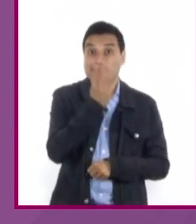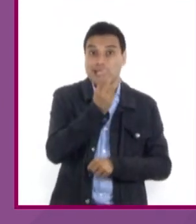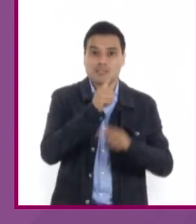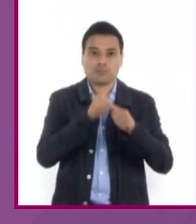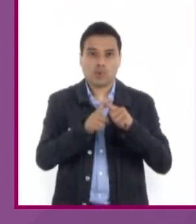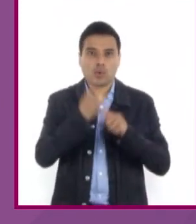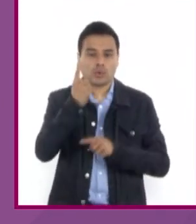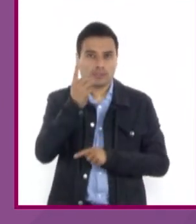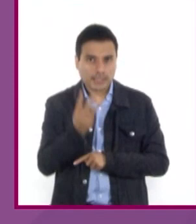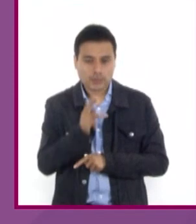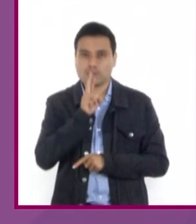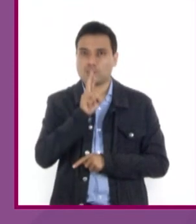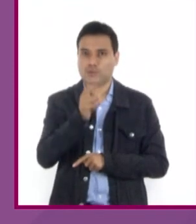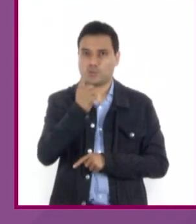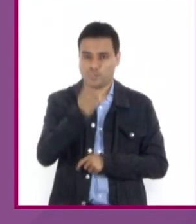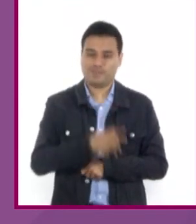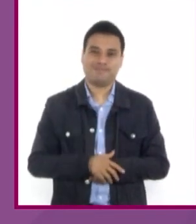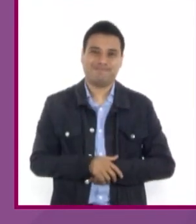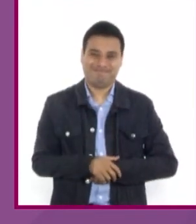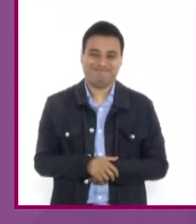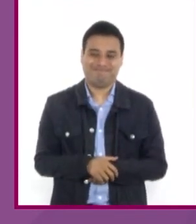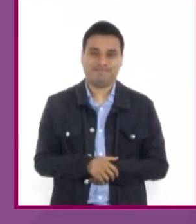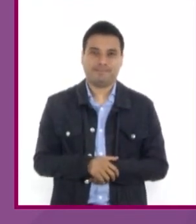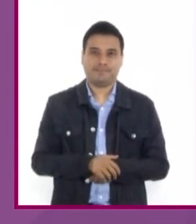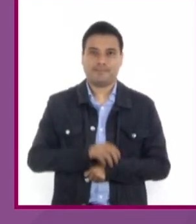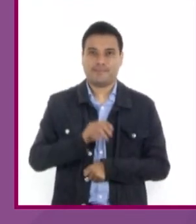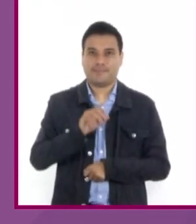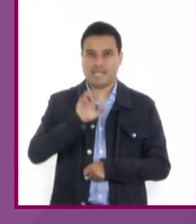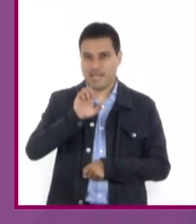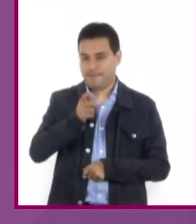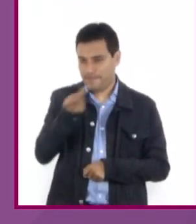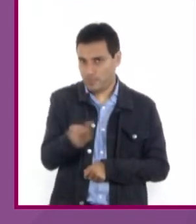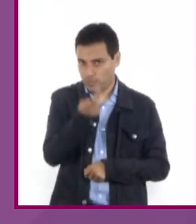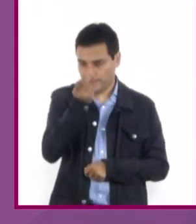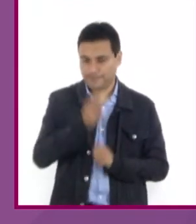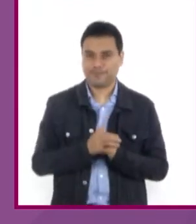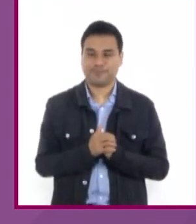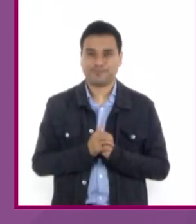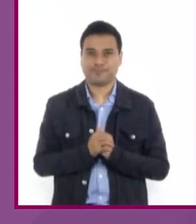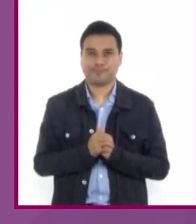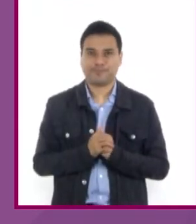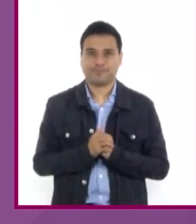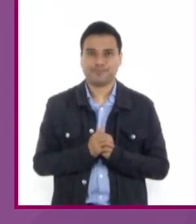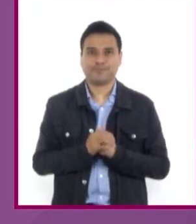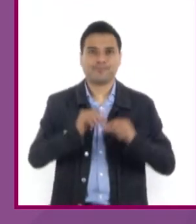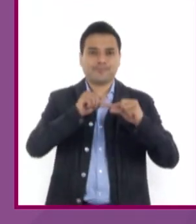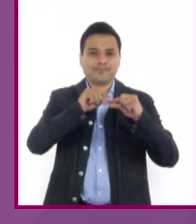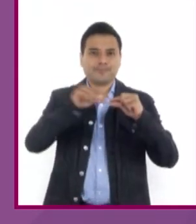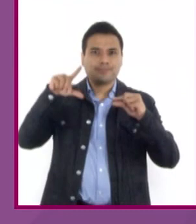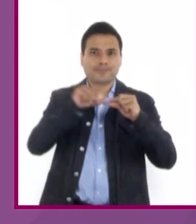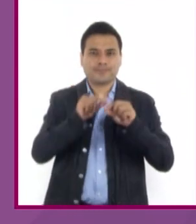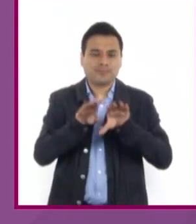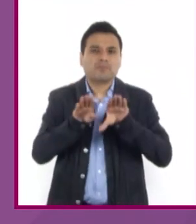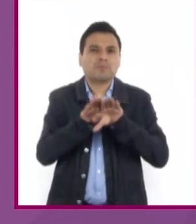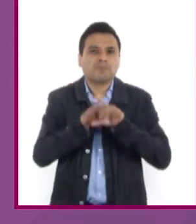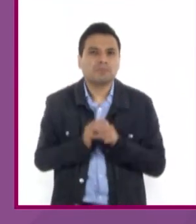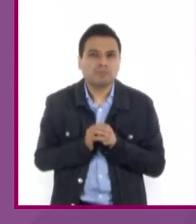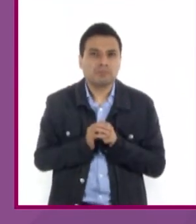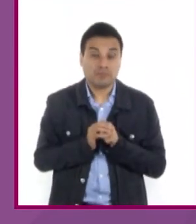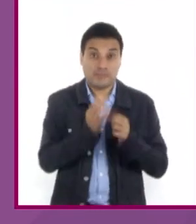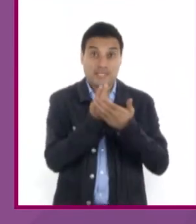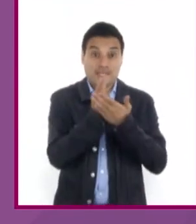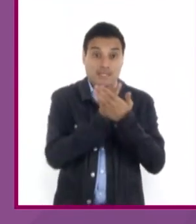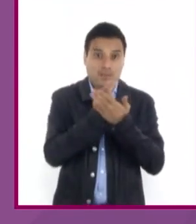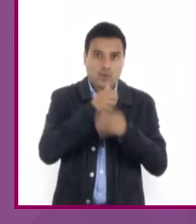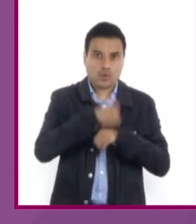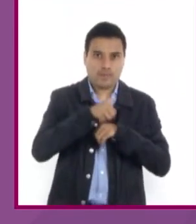es igual a 1. Inciso E. ¿Cuál es el factor que hace pasar de la figura 6